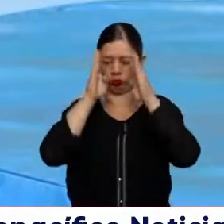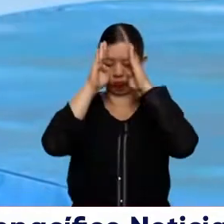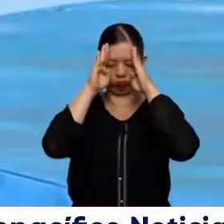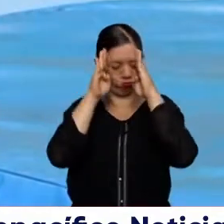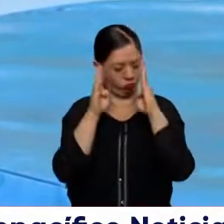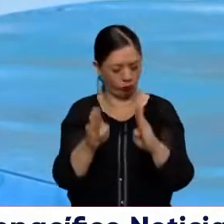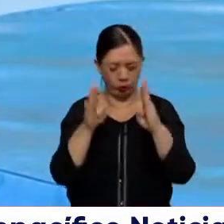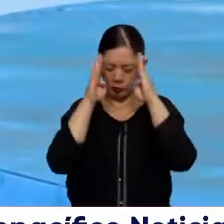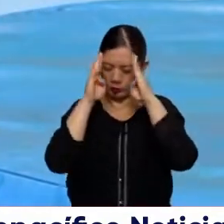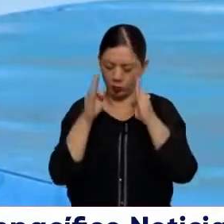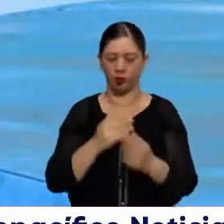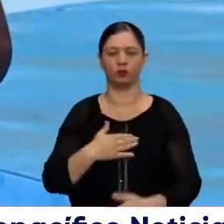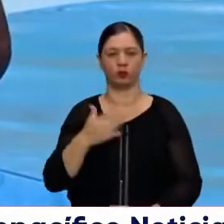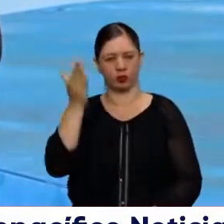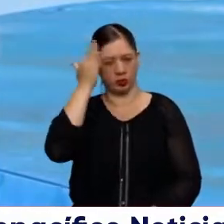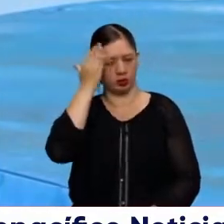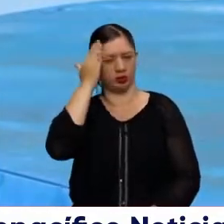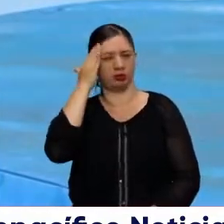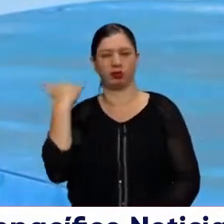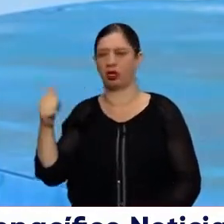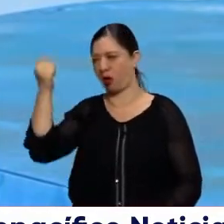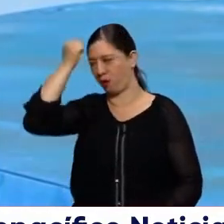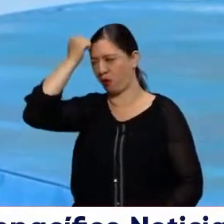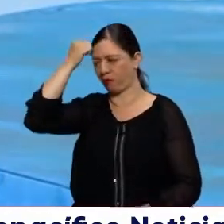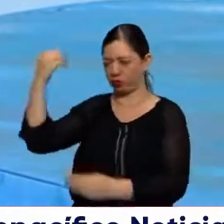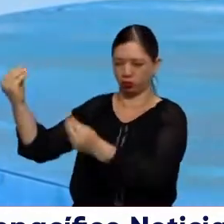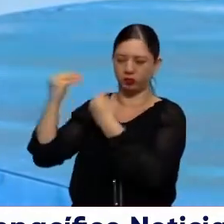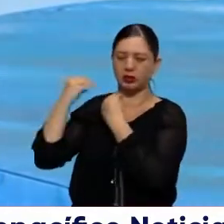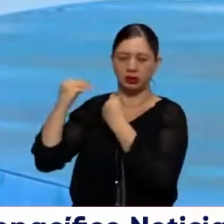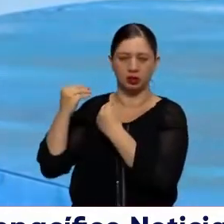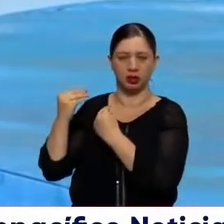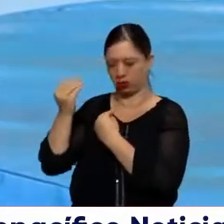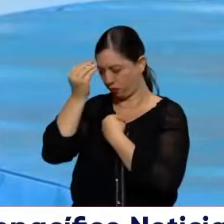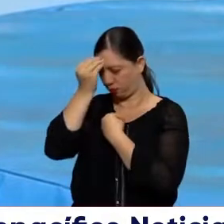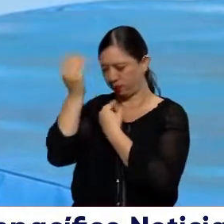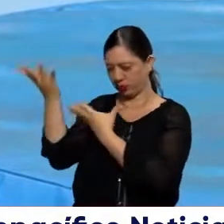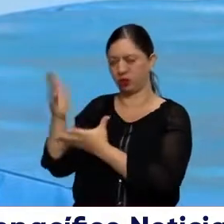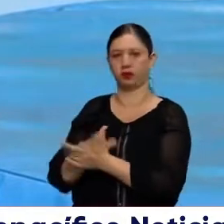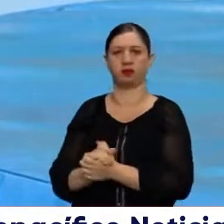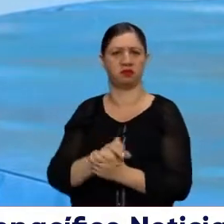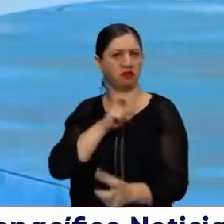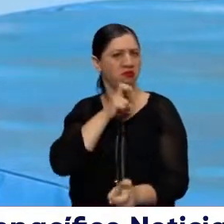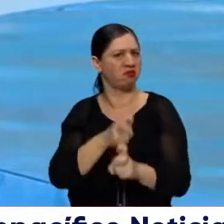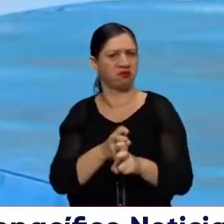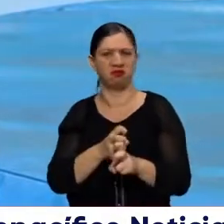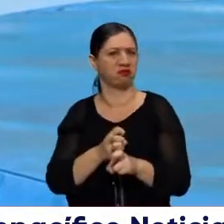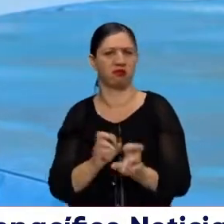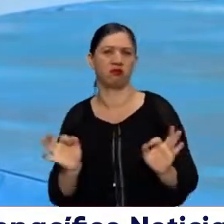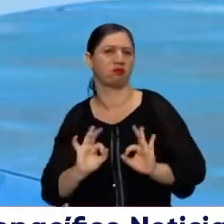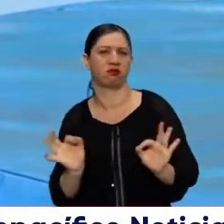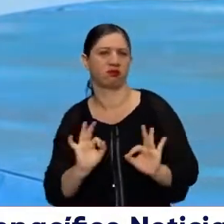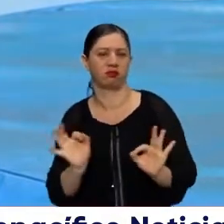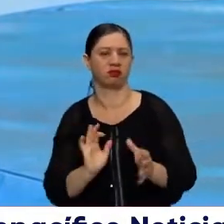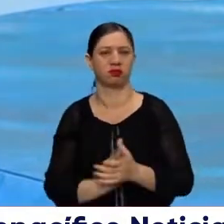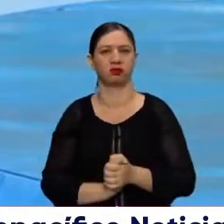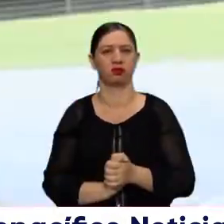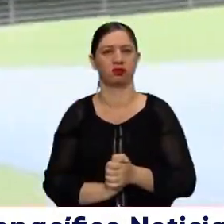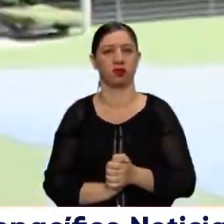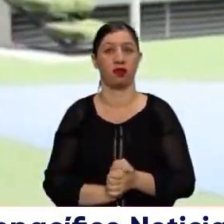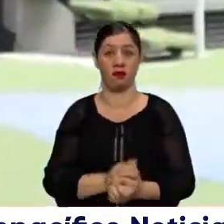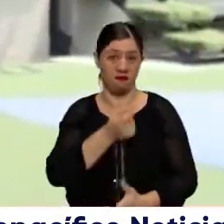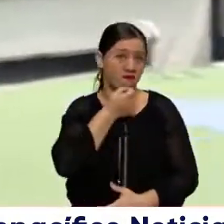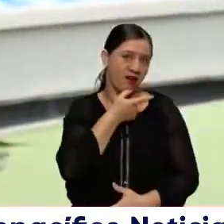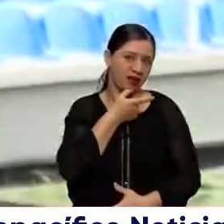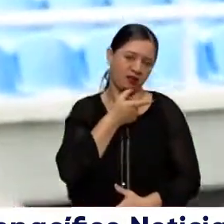concentrarme, hacer las cosas como yo las sé hacer, como mi entrenador me indica. Entonces, difícil hasta ahora, nada, pues porque tampoco nada es fácil,